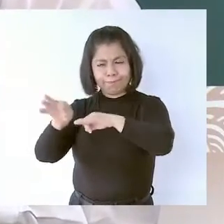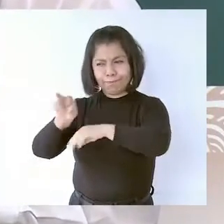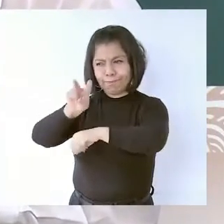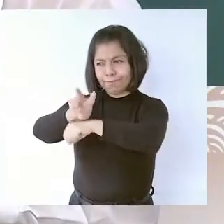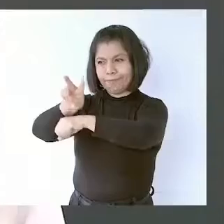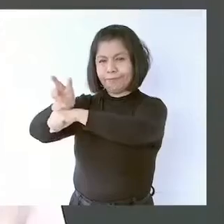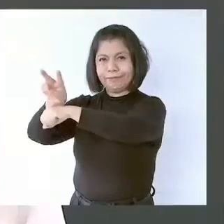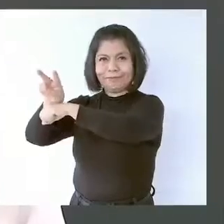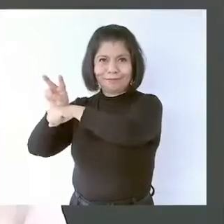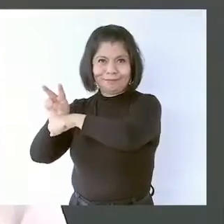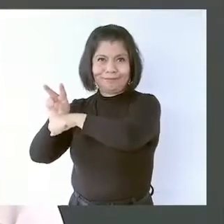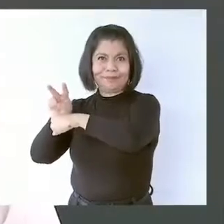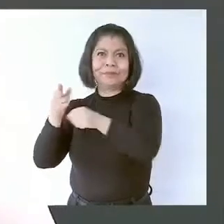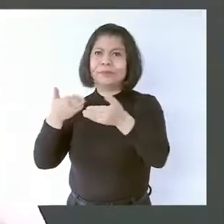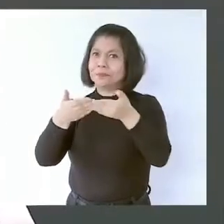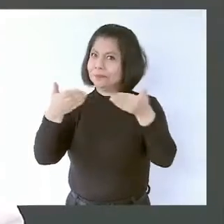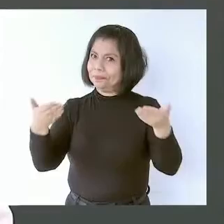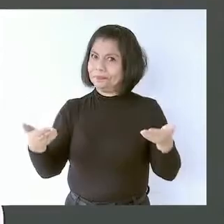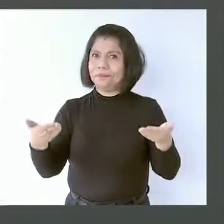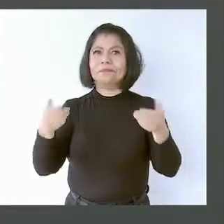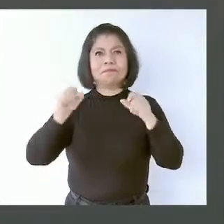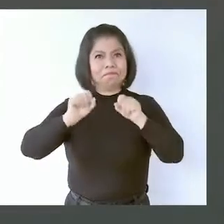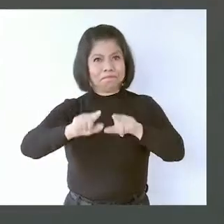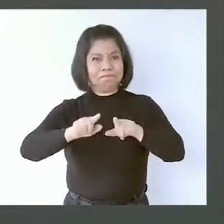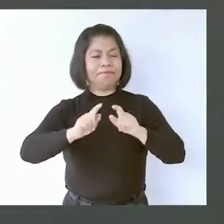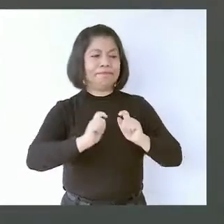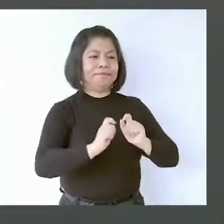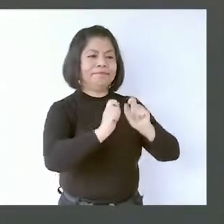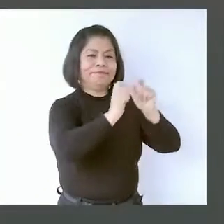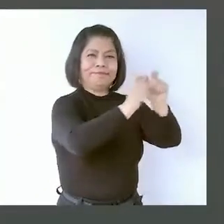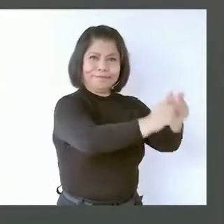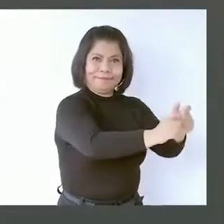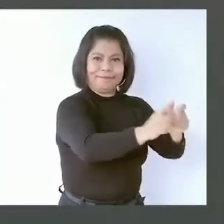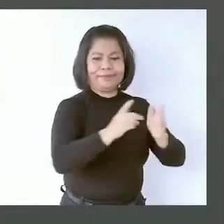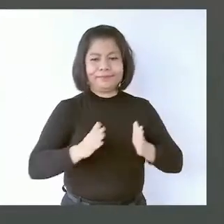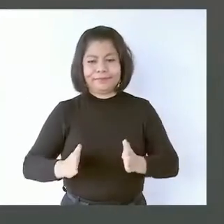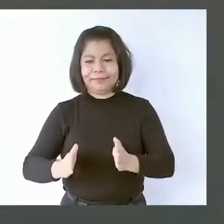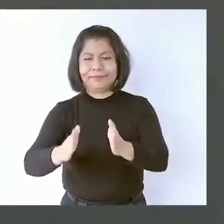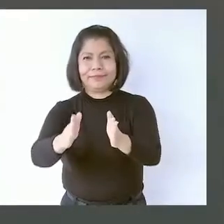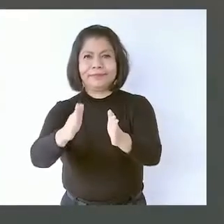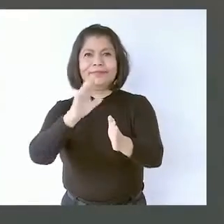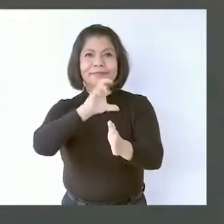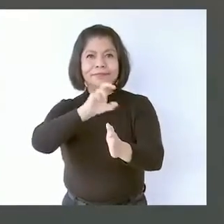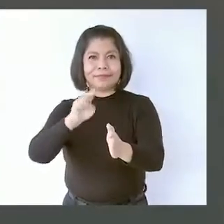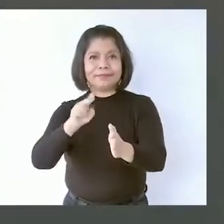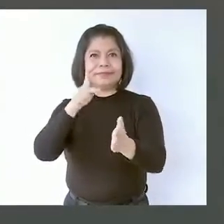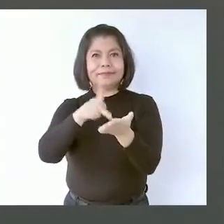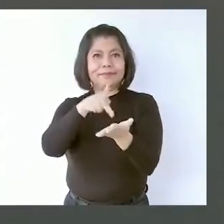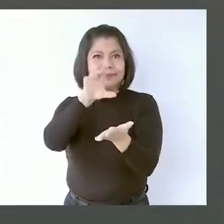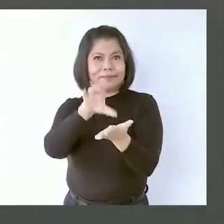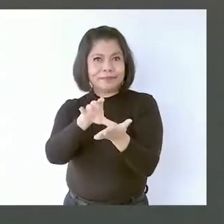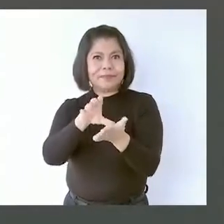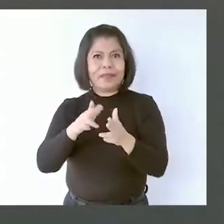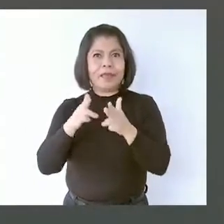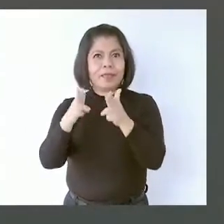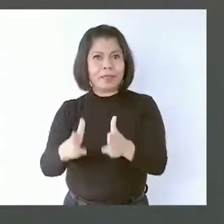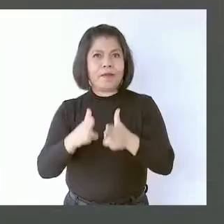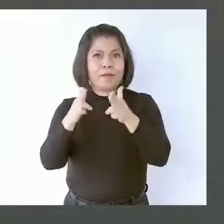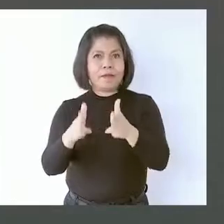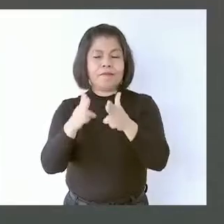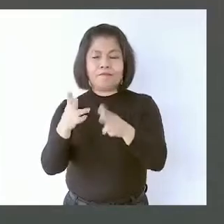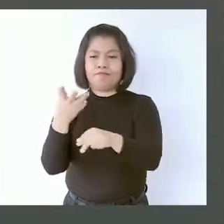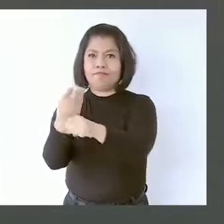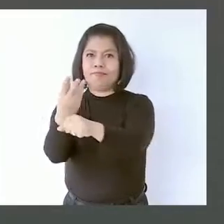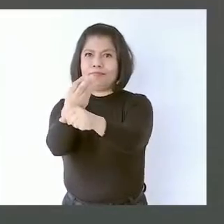que se hicieran cargo de este tramo para hacerlo bien